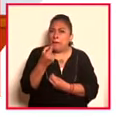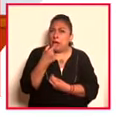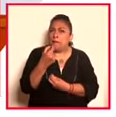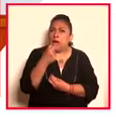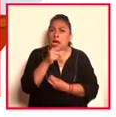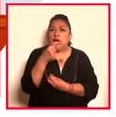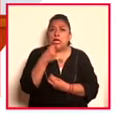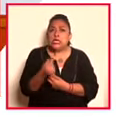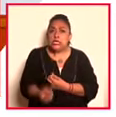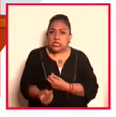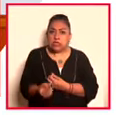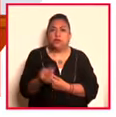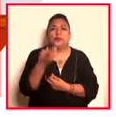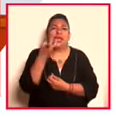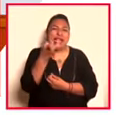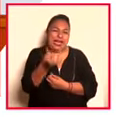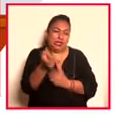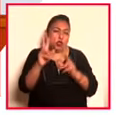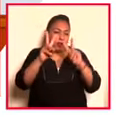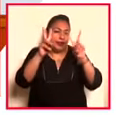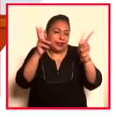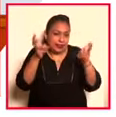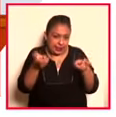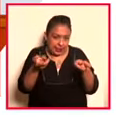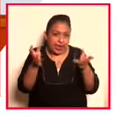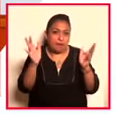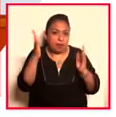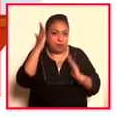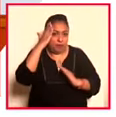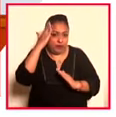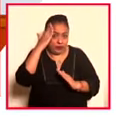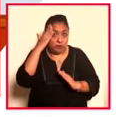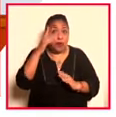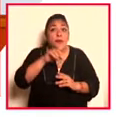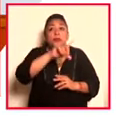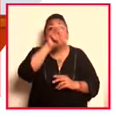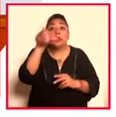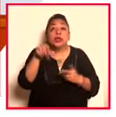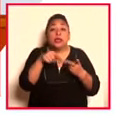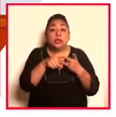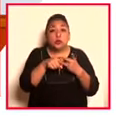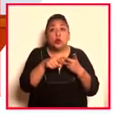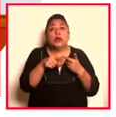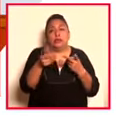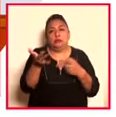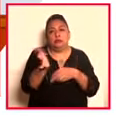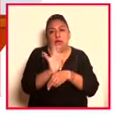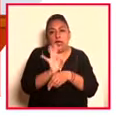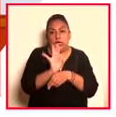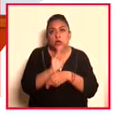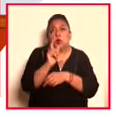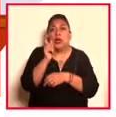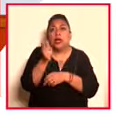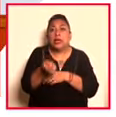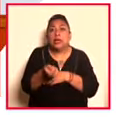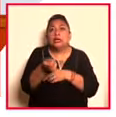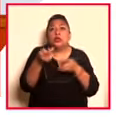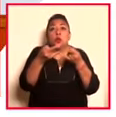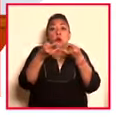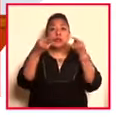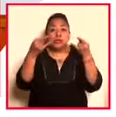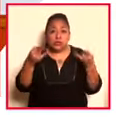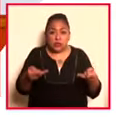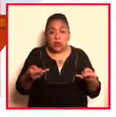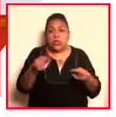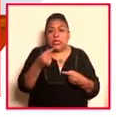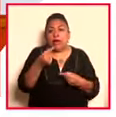infancia. O sea, eso sería como una temática que es uno de los pilares, pero después, y en esencia, la película es la historia de una